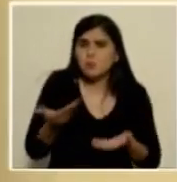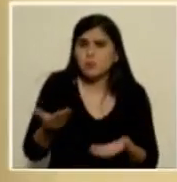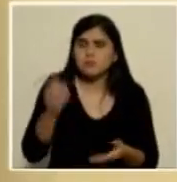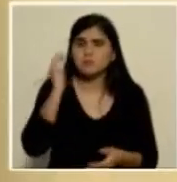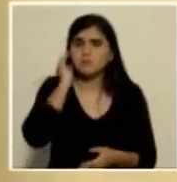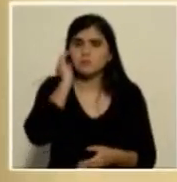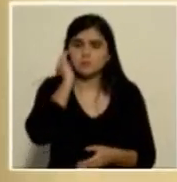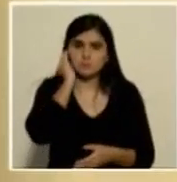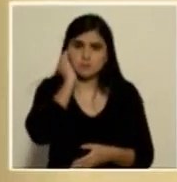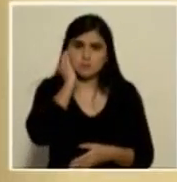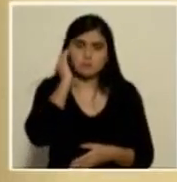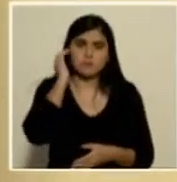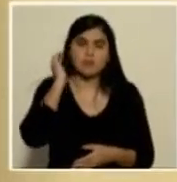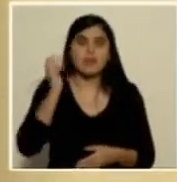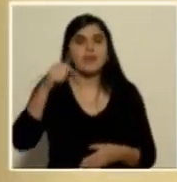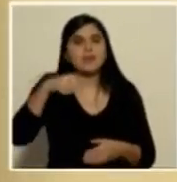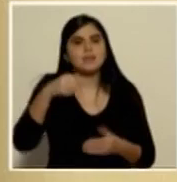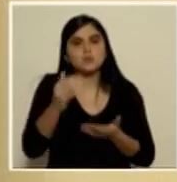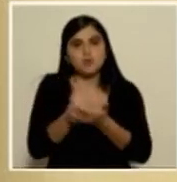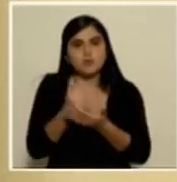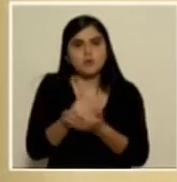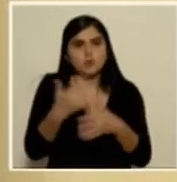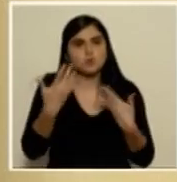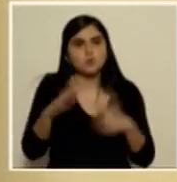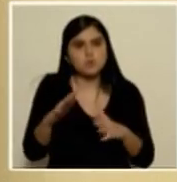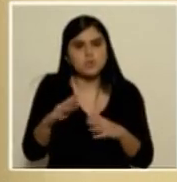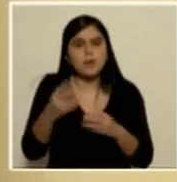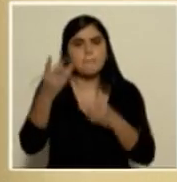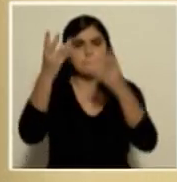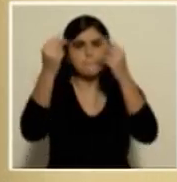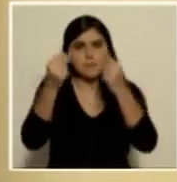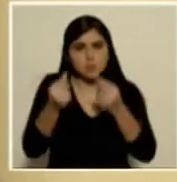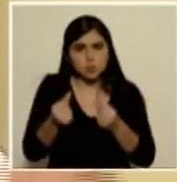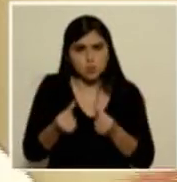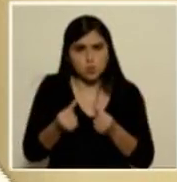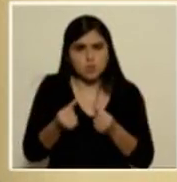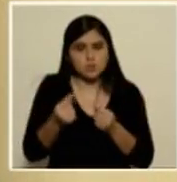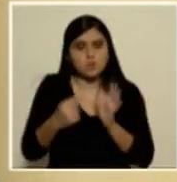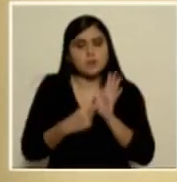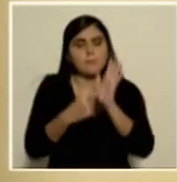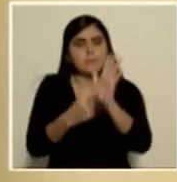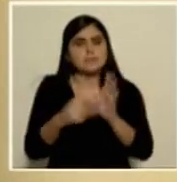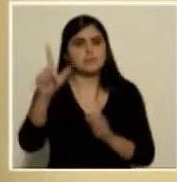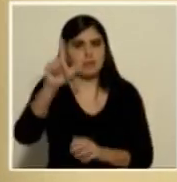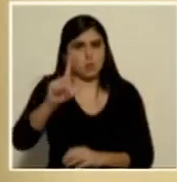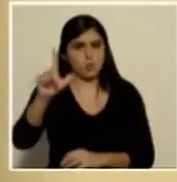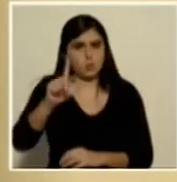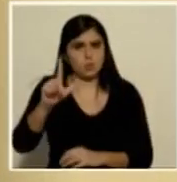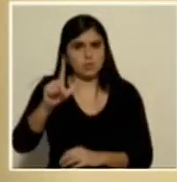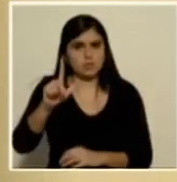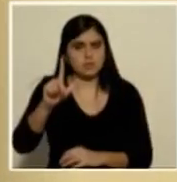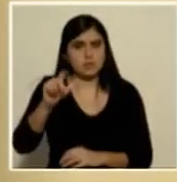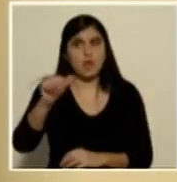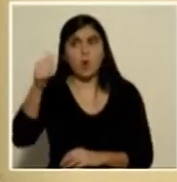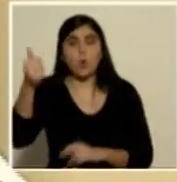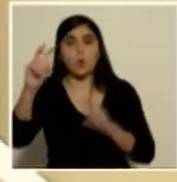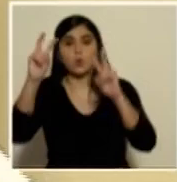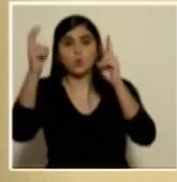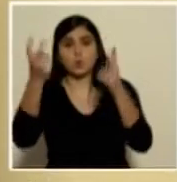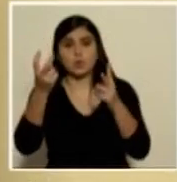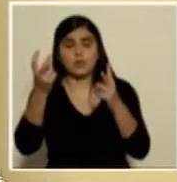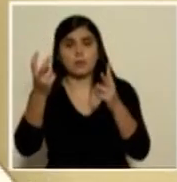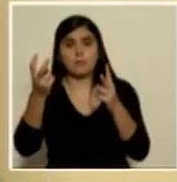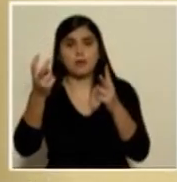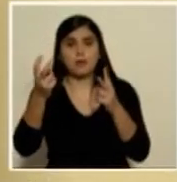estos recursos están contenidos ya en el presupuesto extraordinario que será presentado el día lunes, y el otro tema es lo de